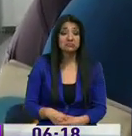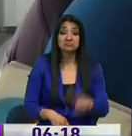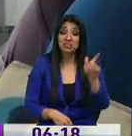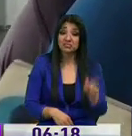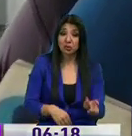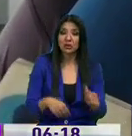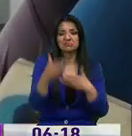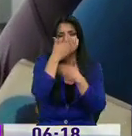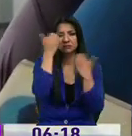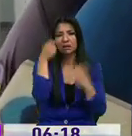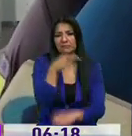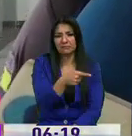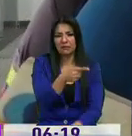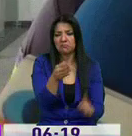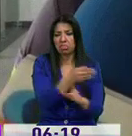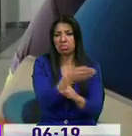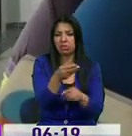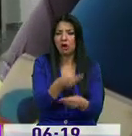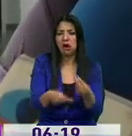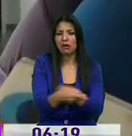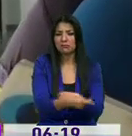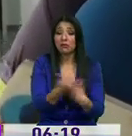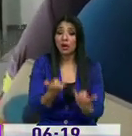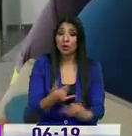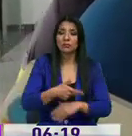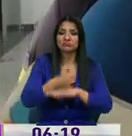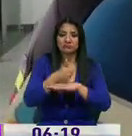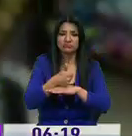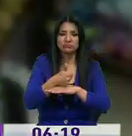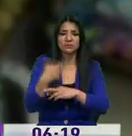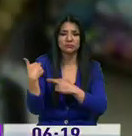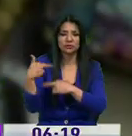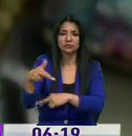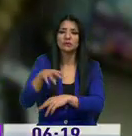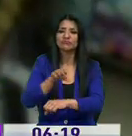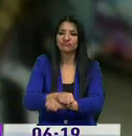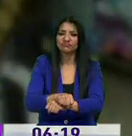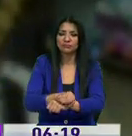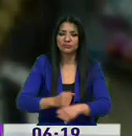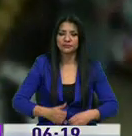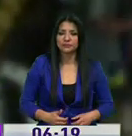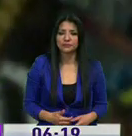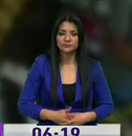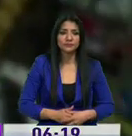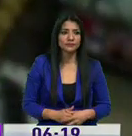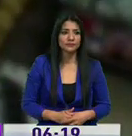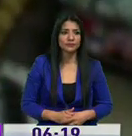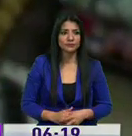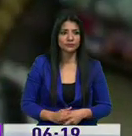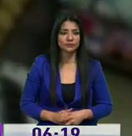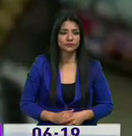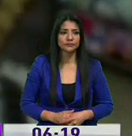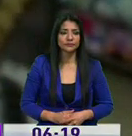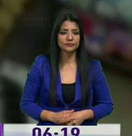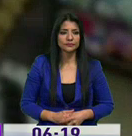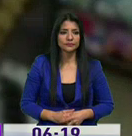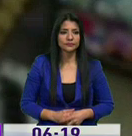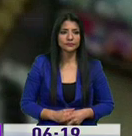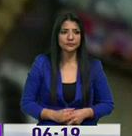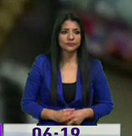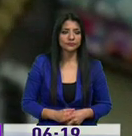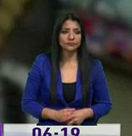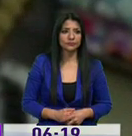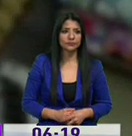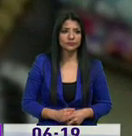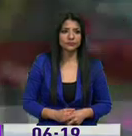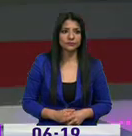al momento están siendo puestos a órdenes de la autoridad competente con cámaras de eduardo garcía desde la provincia de manabí informó went y